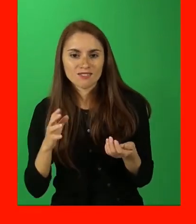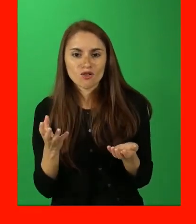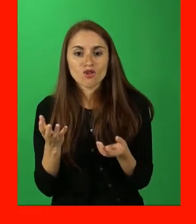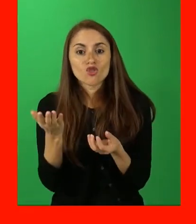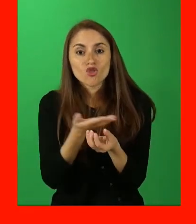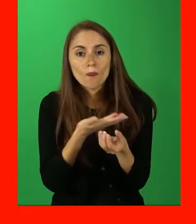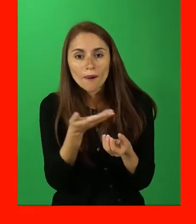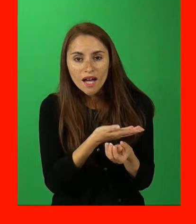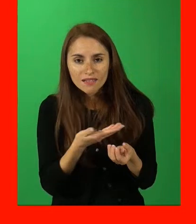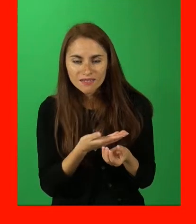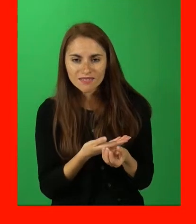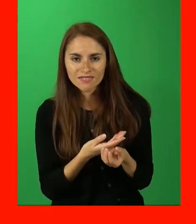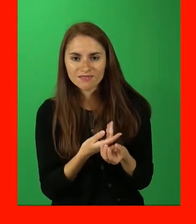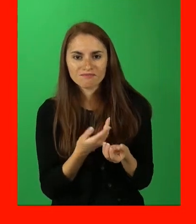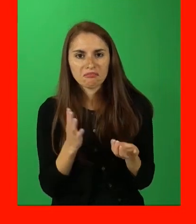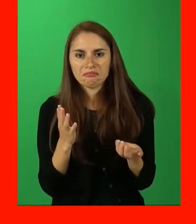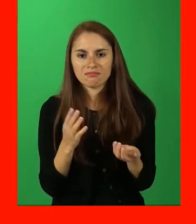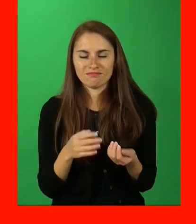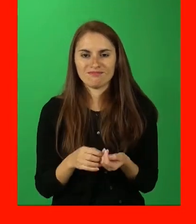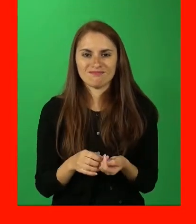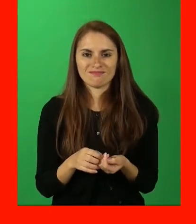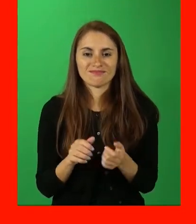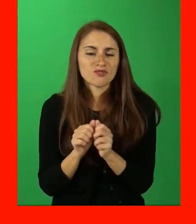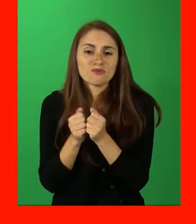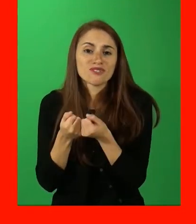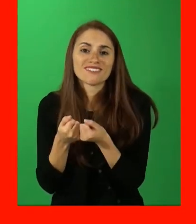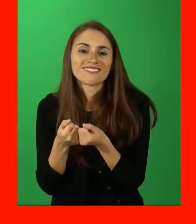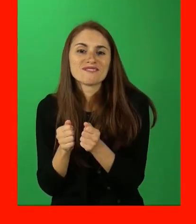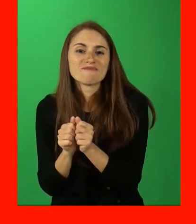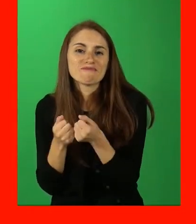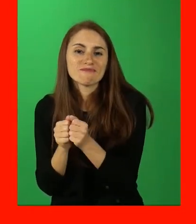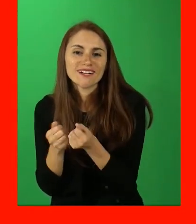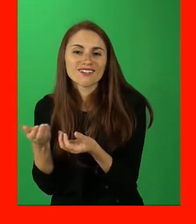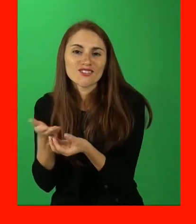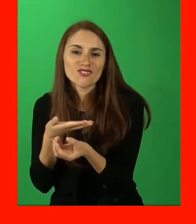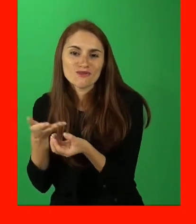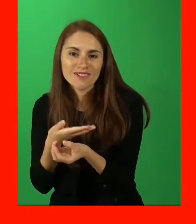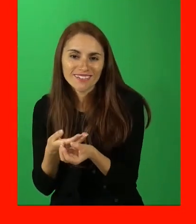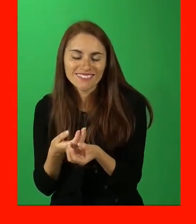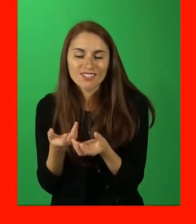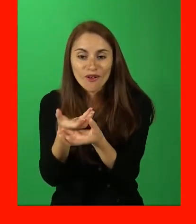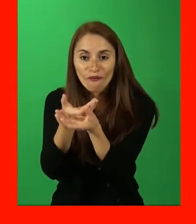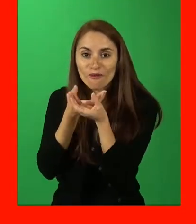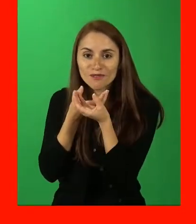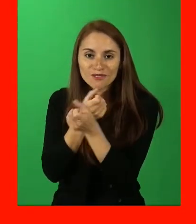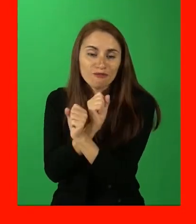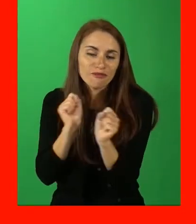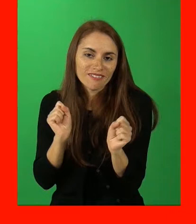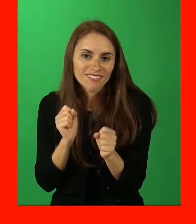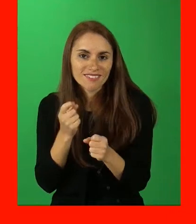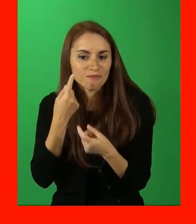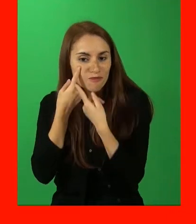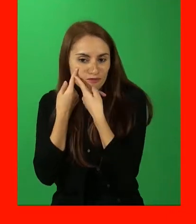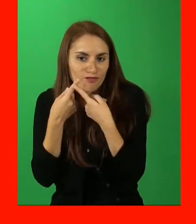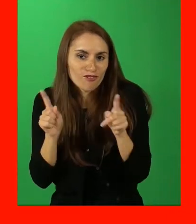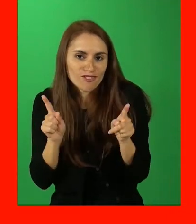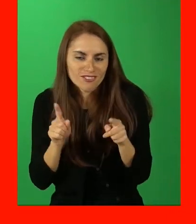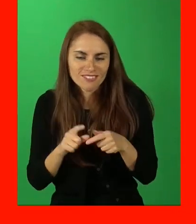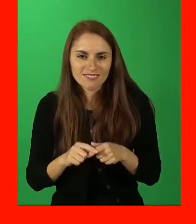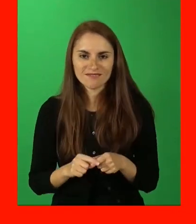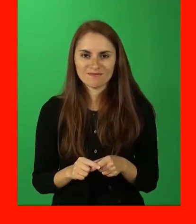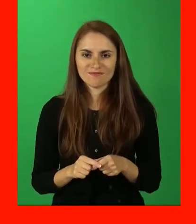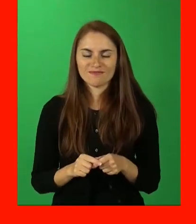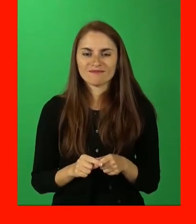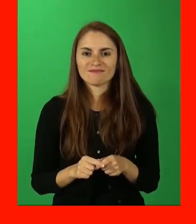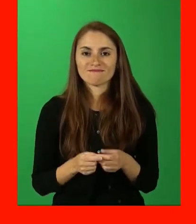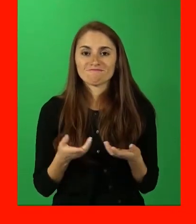tomate. No podían comer pan con tomate, no podían comer completo. O sea, pobre gente,